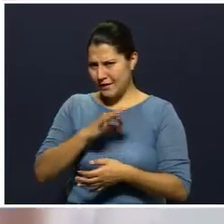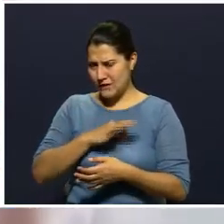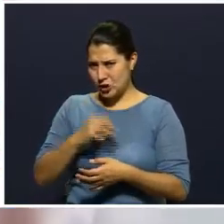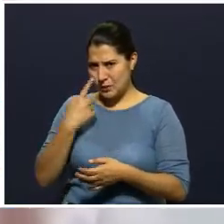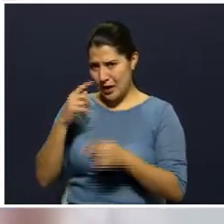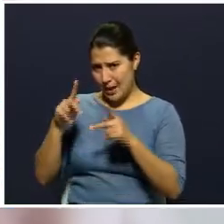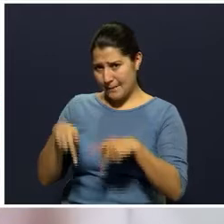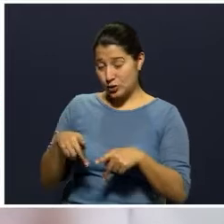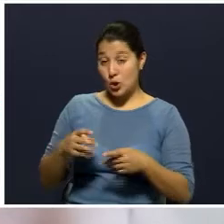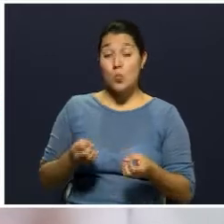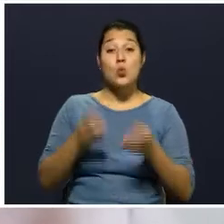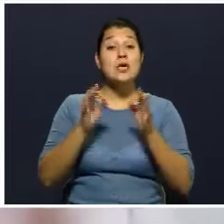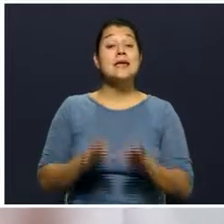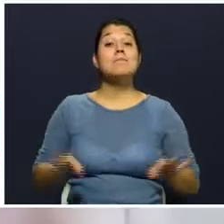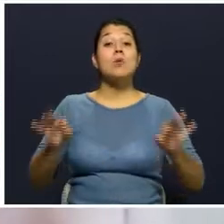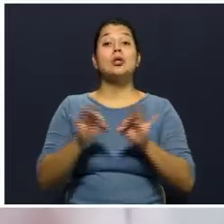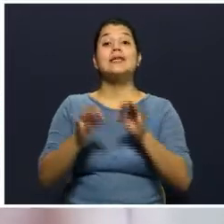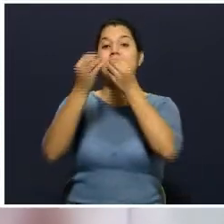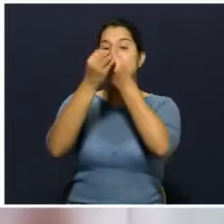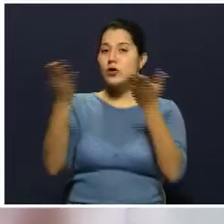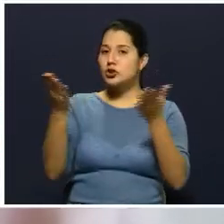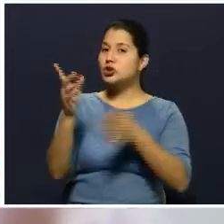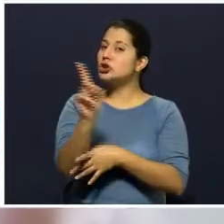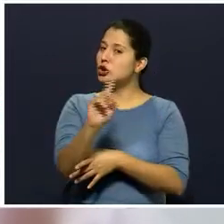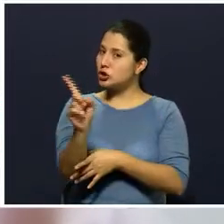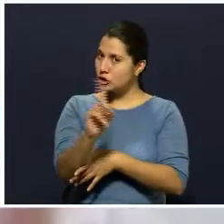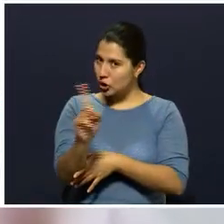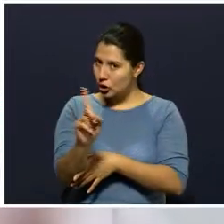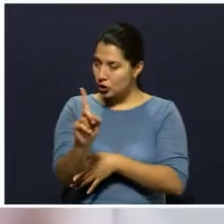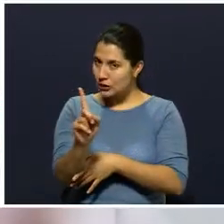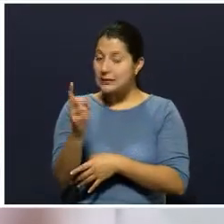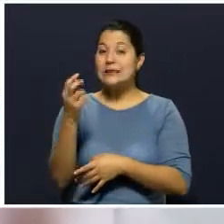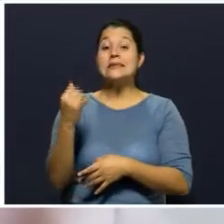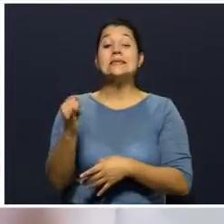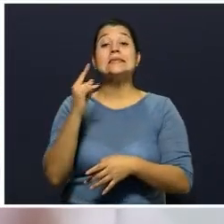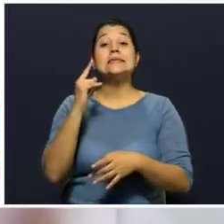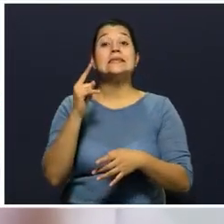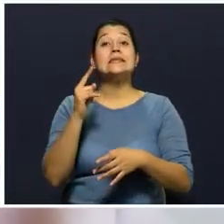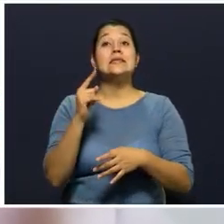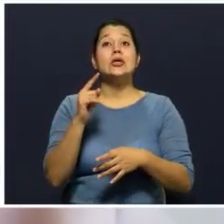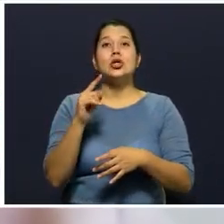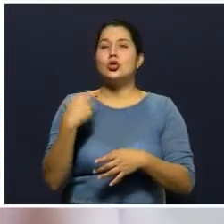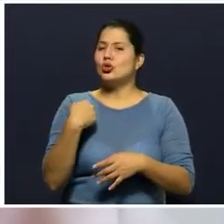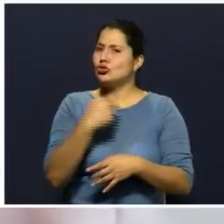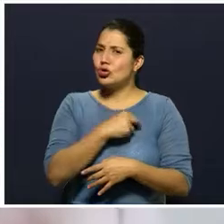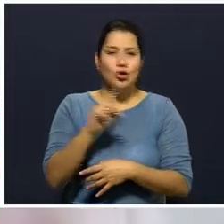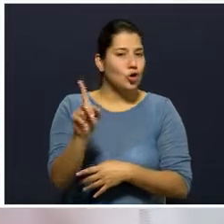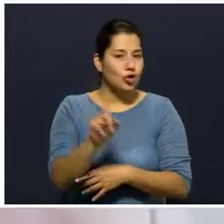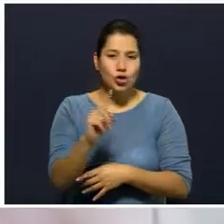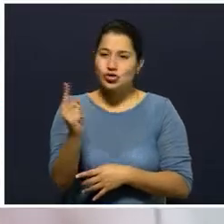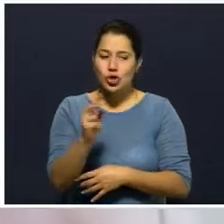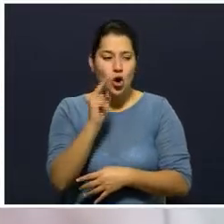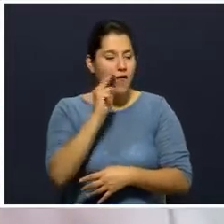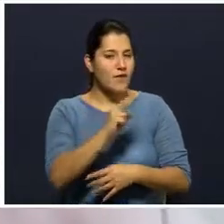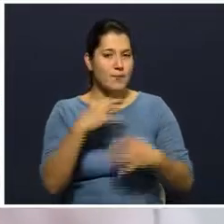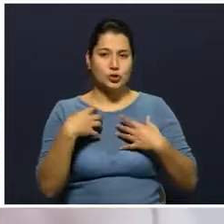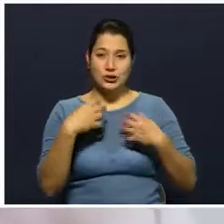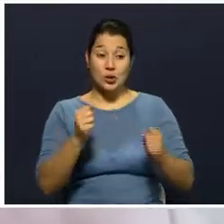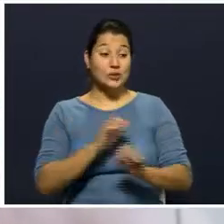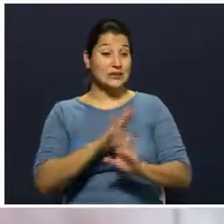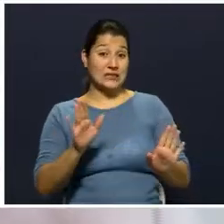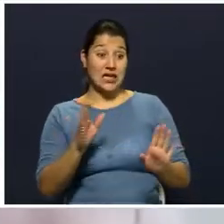Mire, es importantísimo decirle a la gente que no, o sea, que si es simplemente el criterio de salud, no. Nosotros vamos a valorar que todo ese